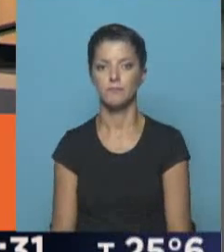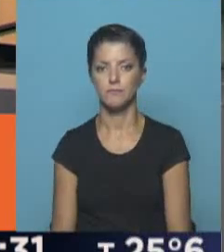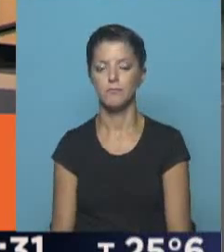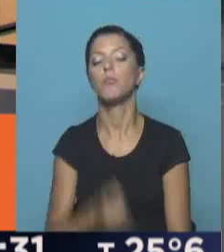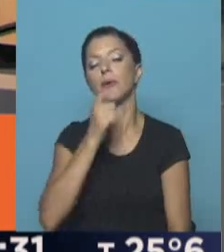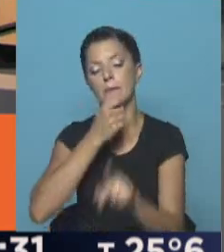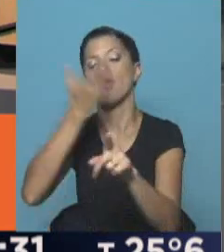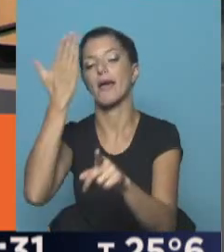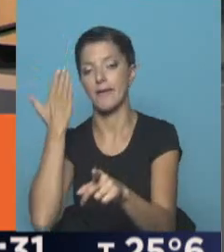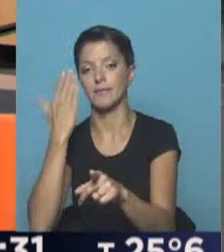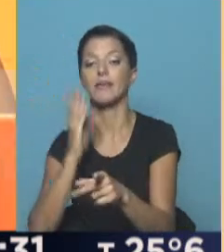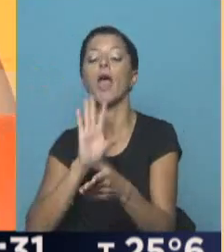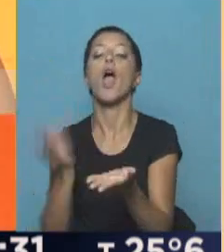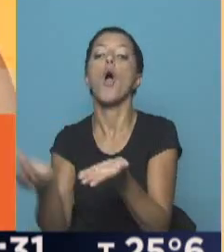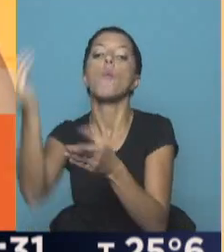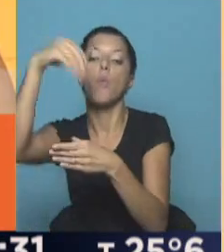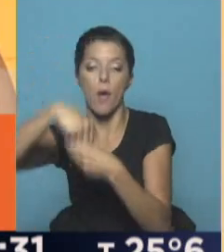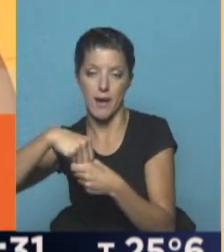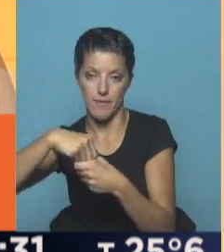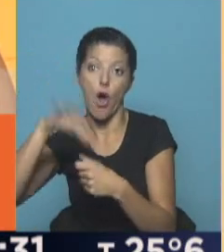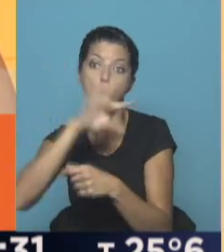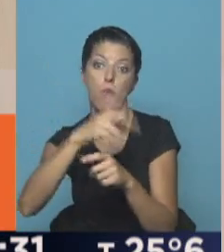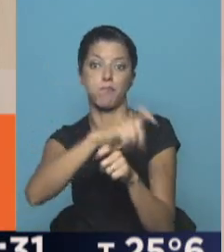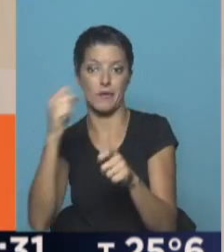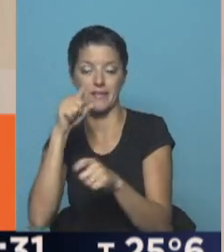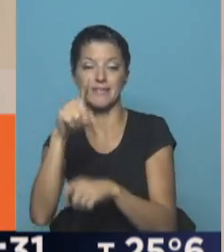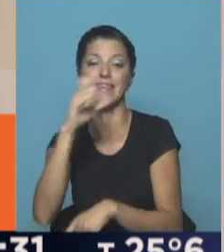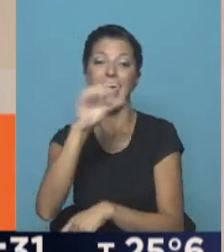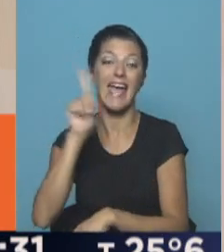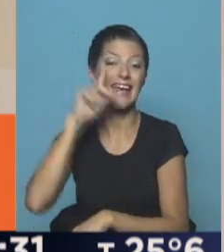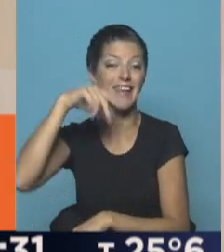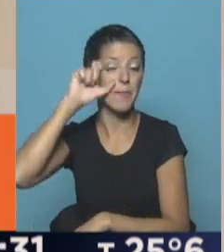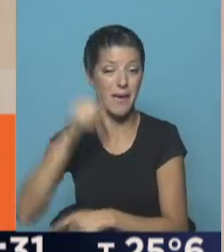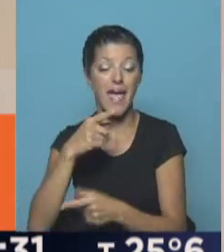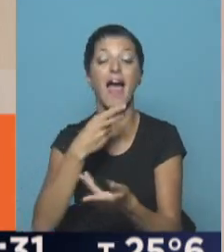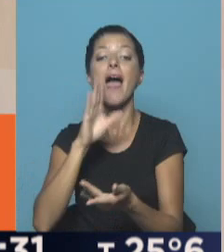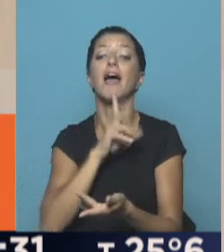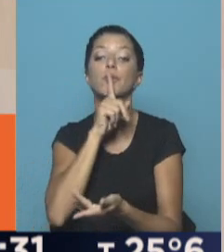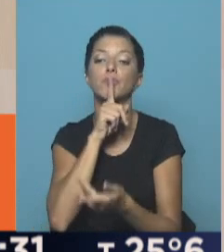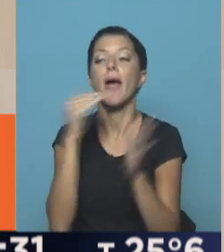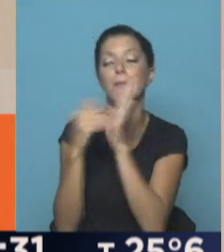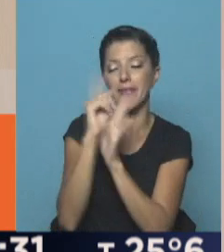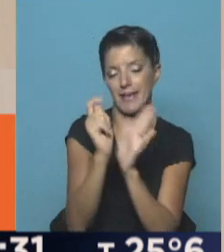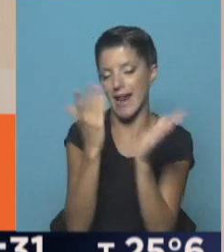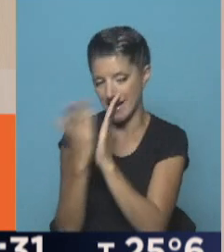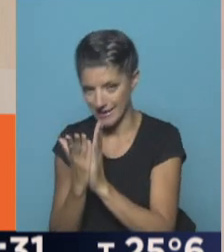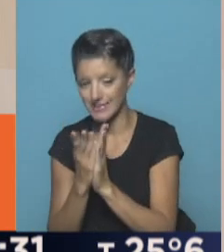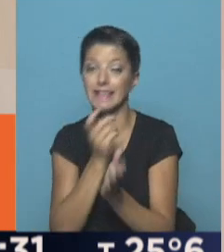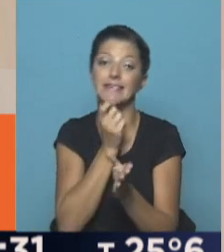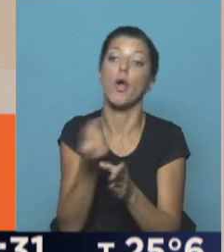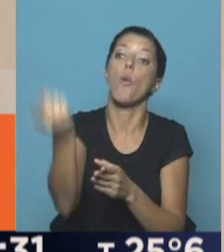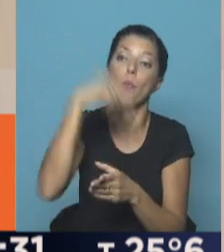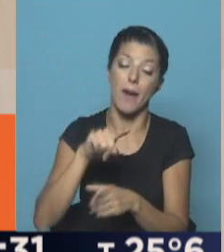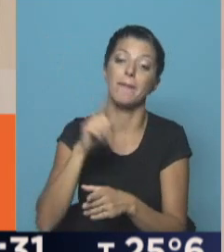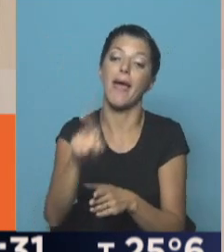anexión o reincorporación, según de dónde se lo mire, de Crimea a Rusia, es un dato que le permite funcionalidad al presidente